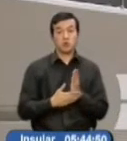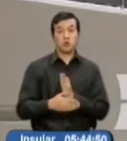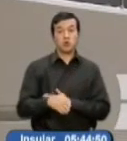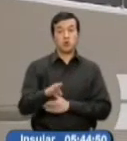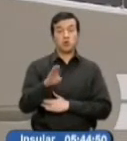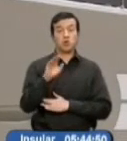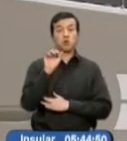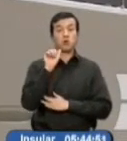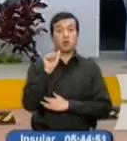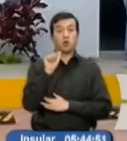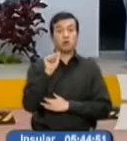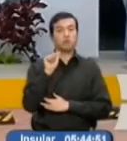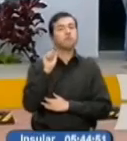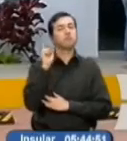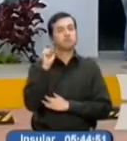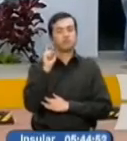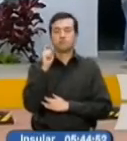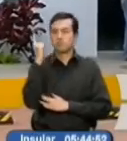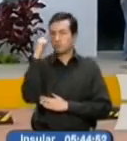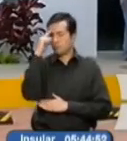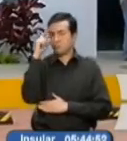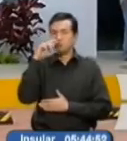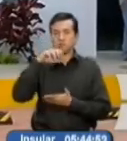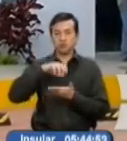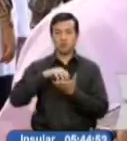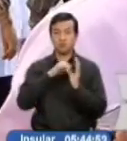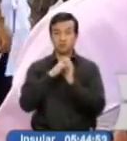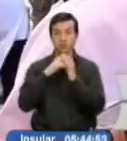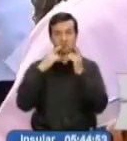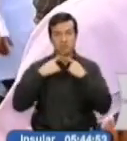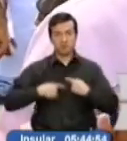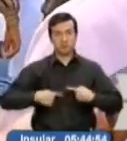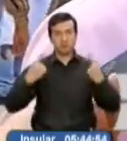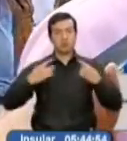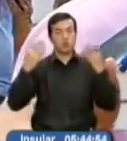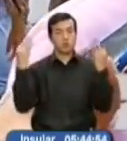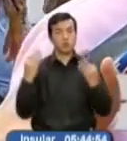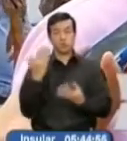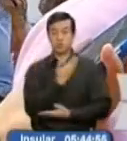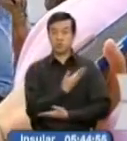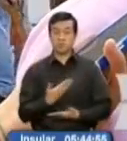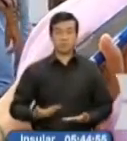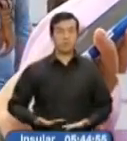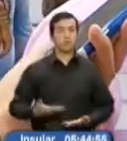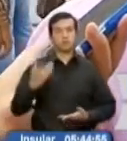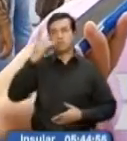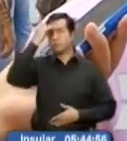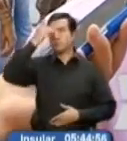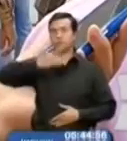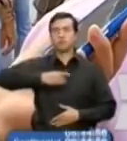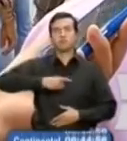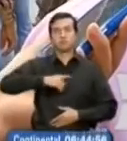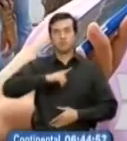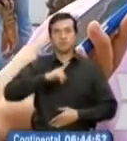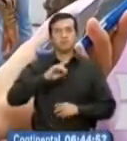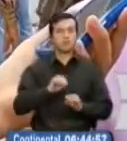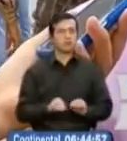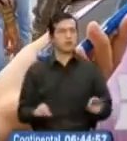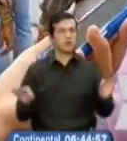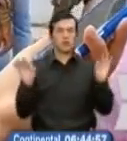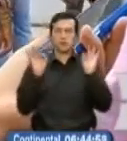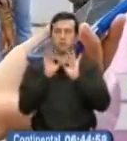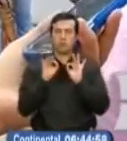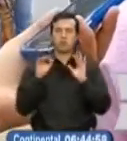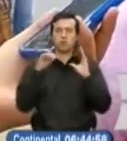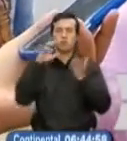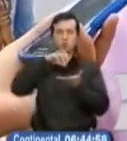Así lo reconoce el gobernador de la provincia de Santa Elena. Desde el momento en que nuestro presidente pues tuvo la decisión política valiente de hacer provincia